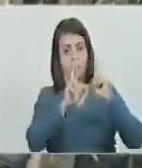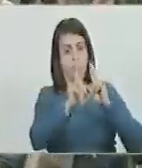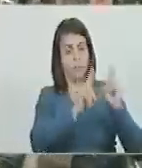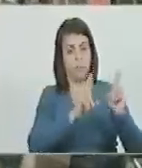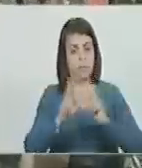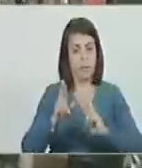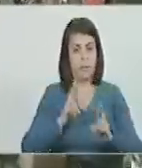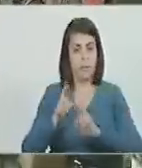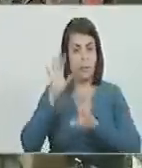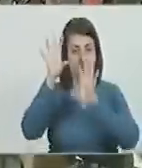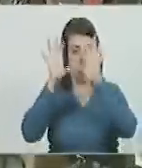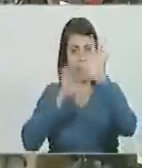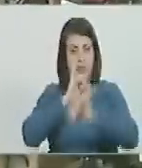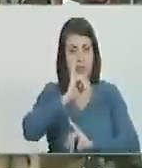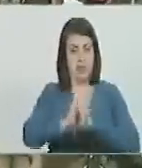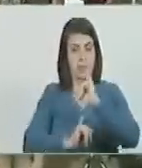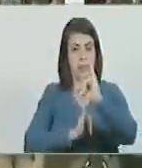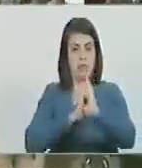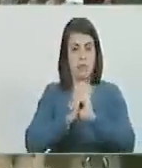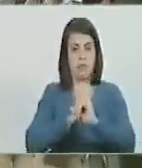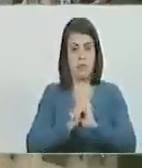relaciones internacionales